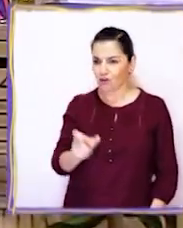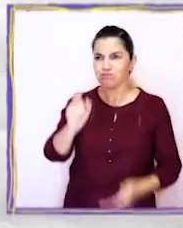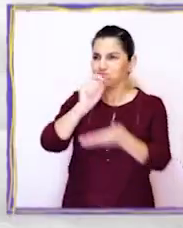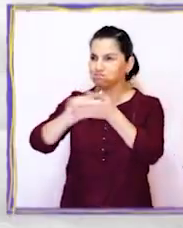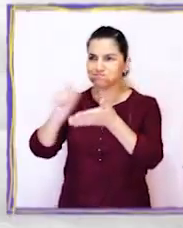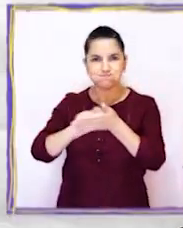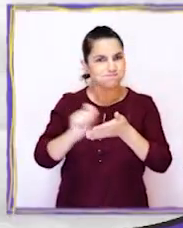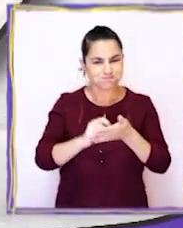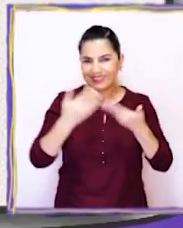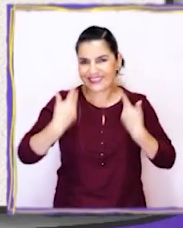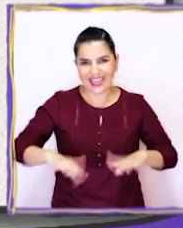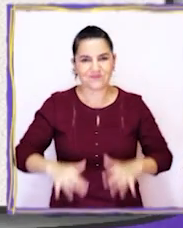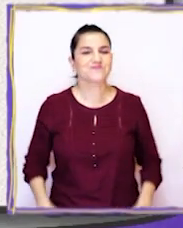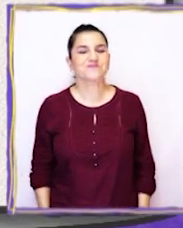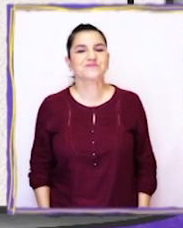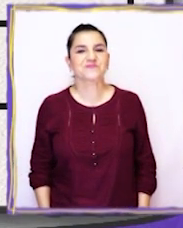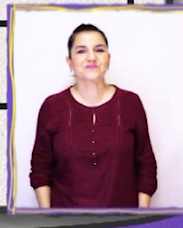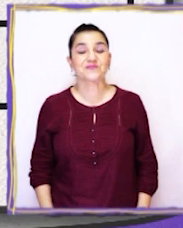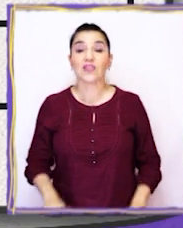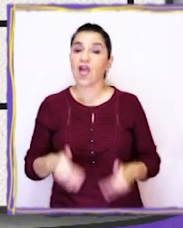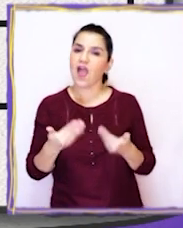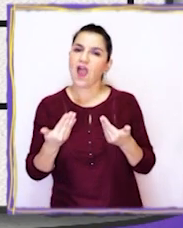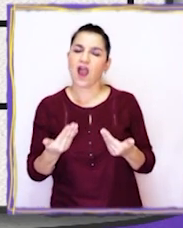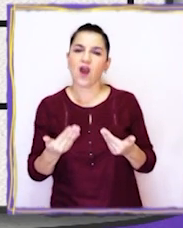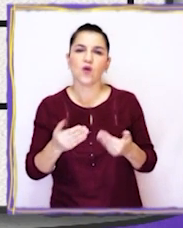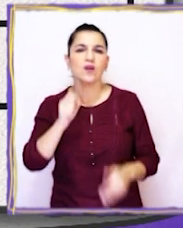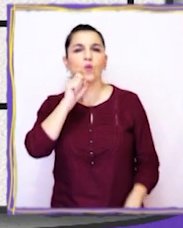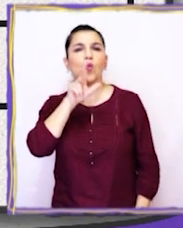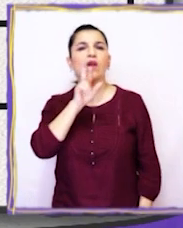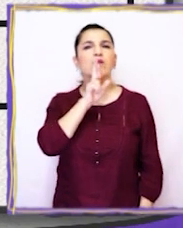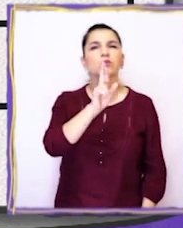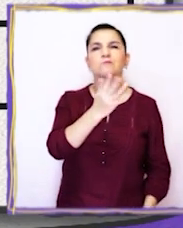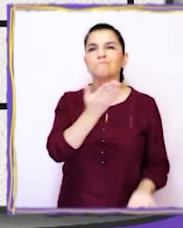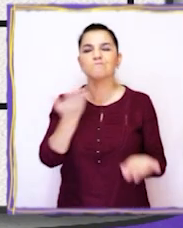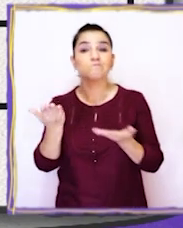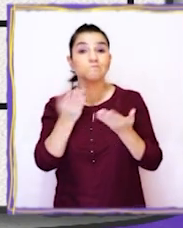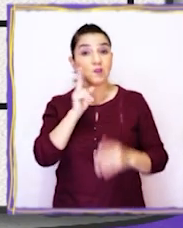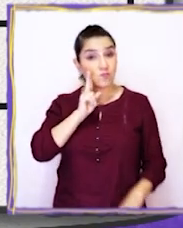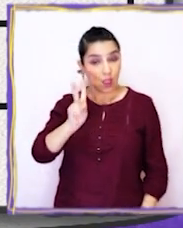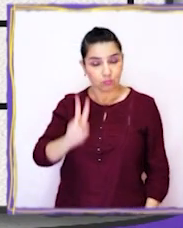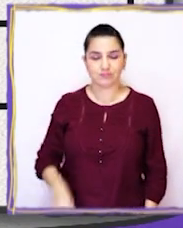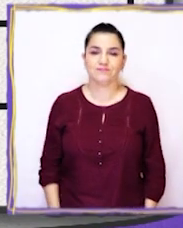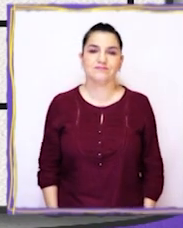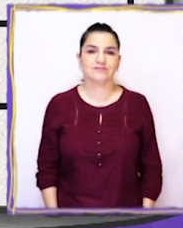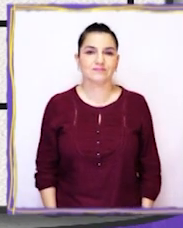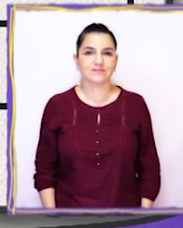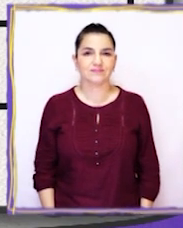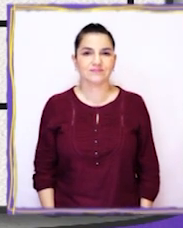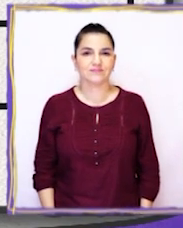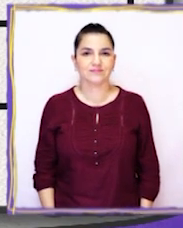nuestro bachillerato sobre el norte chico. Ahora, ¿cuál podemos responder? Veamos.